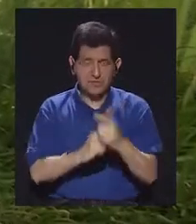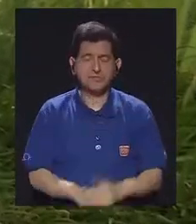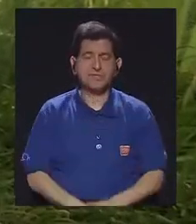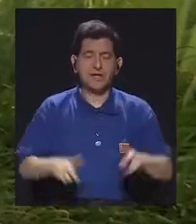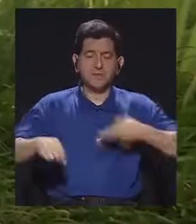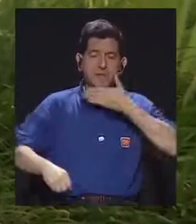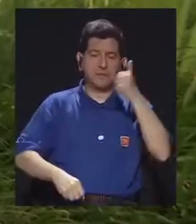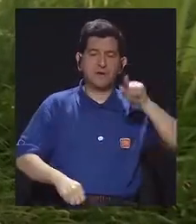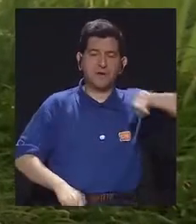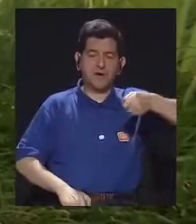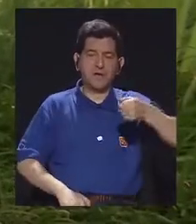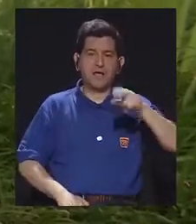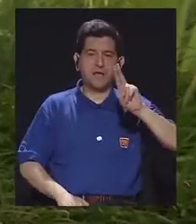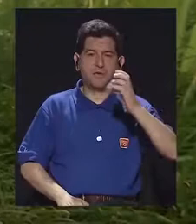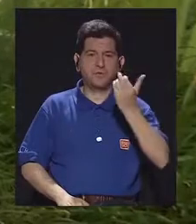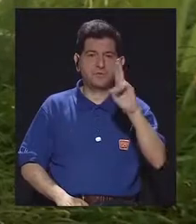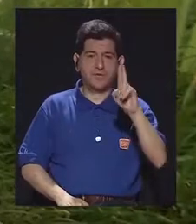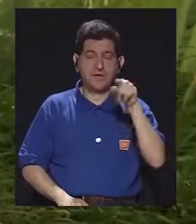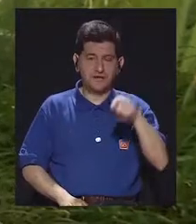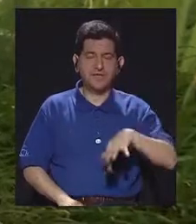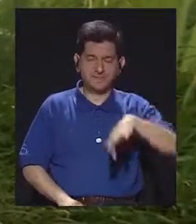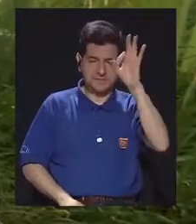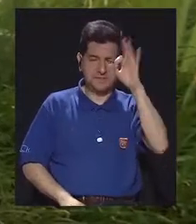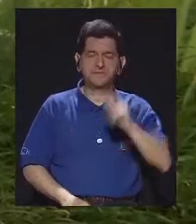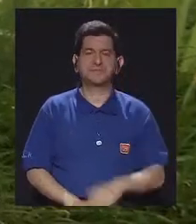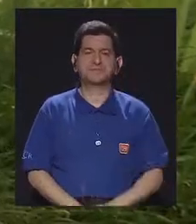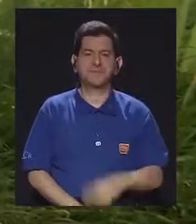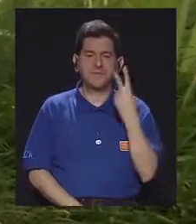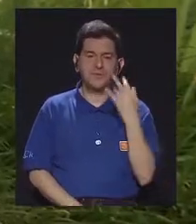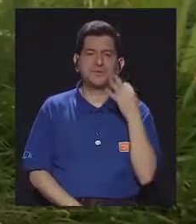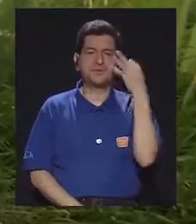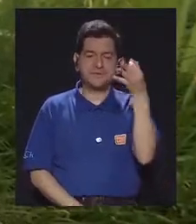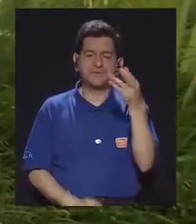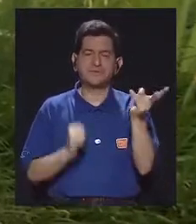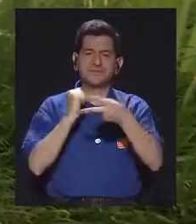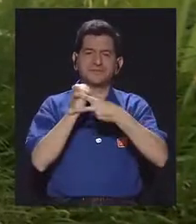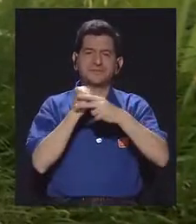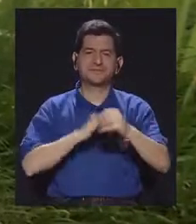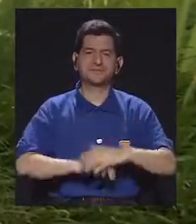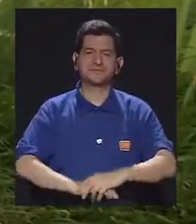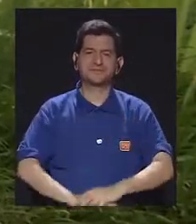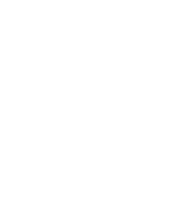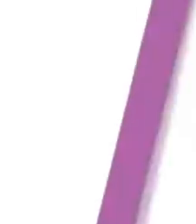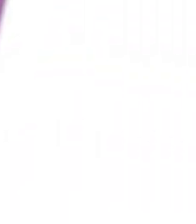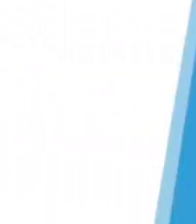redes sociales Vivir Mejor, Canal UCR, así nos pueden encontrar. Hasta la próxima.